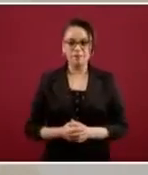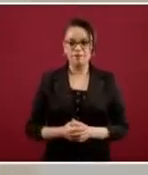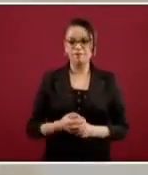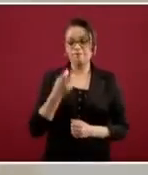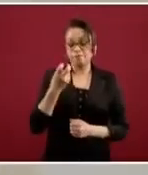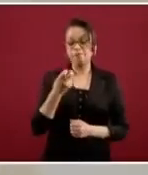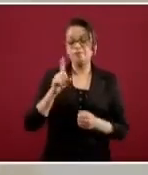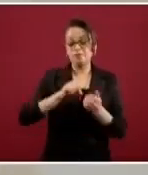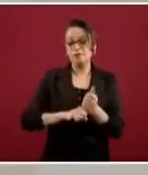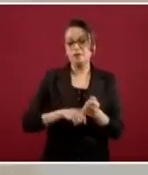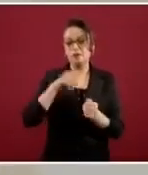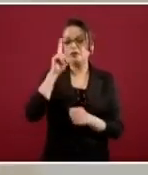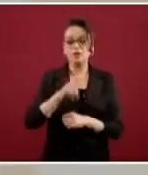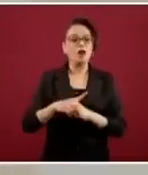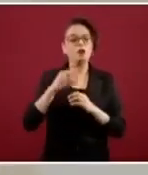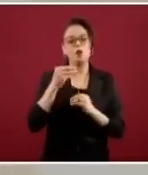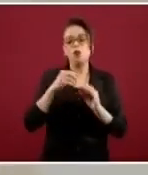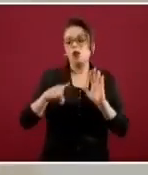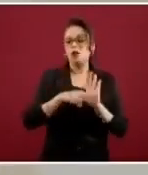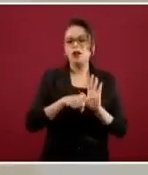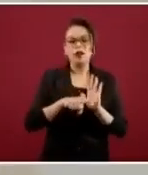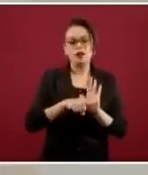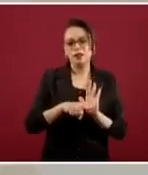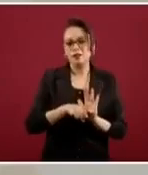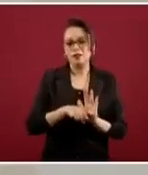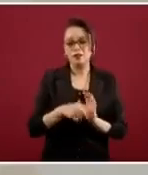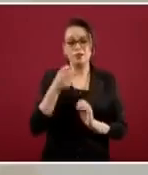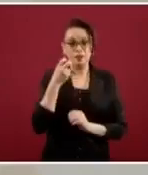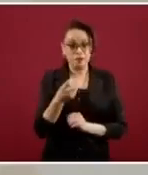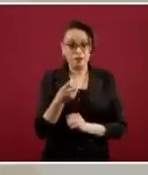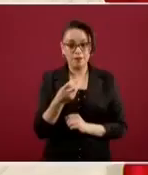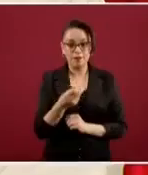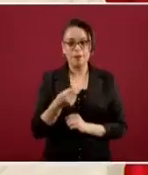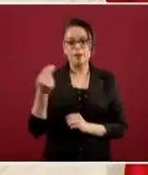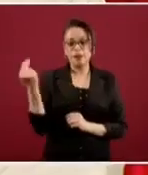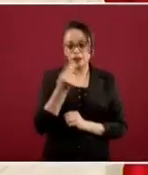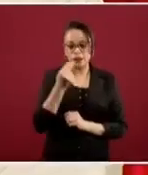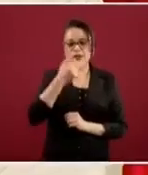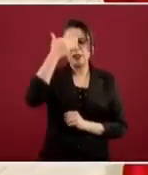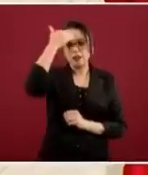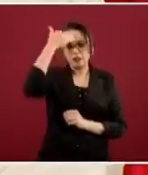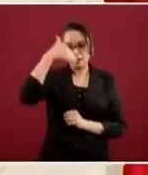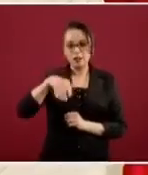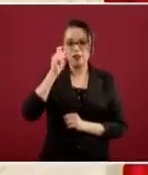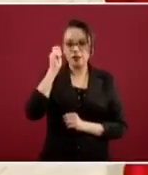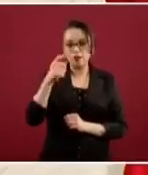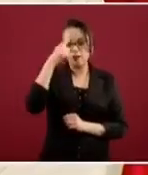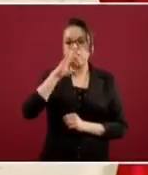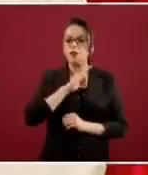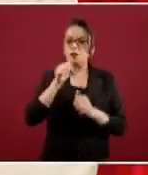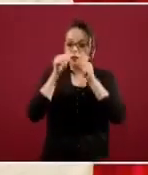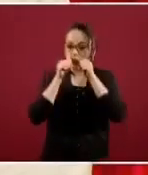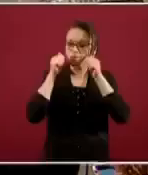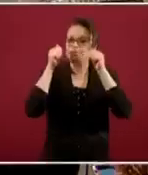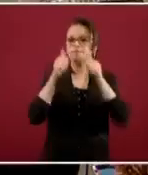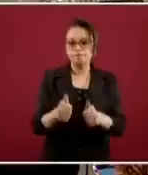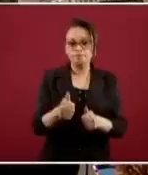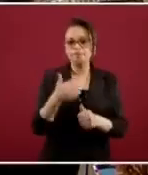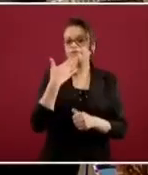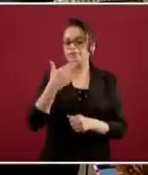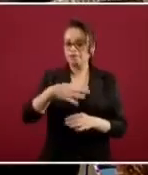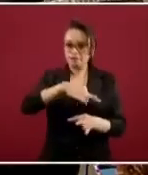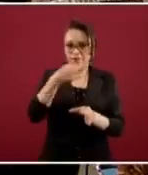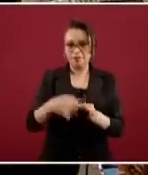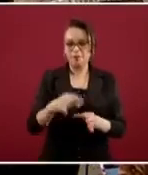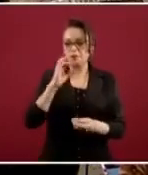muy negativos, y hay que estar presentes con esta idea para poderla atender y canalizar oportunamente. Muchas gracias, Mónica.